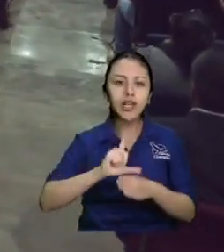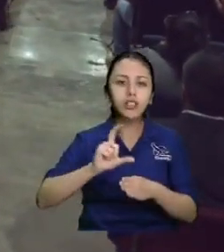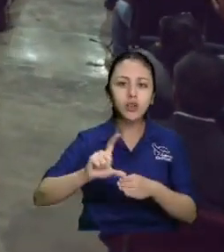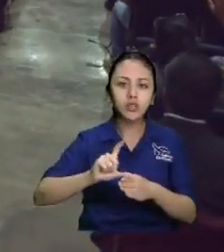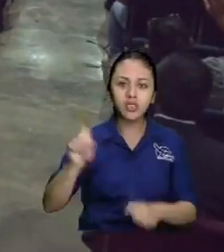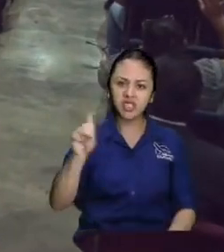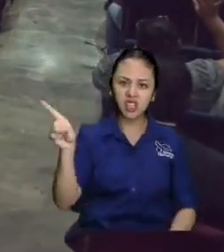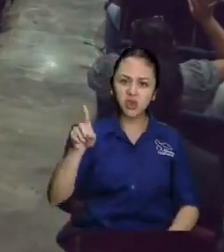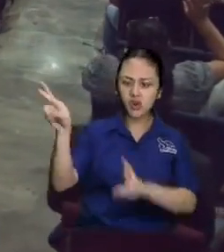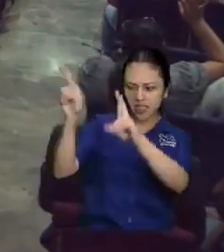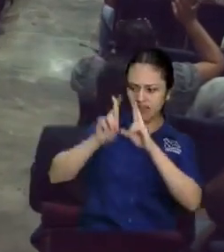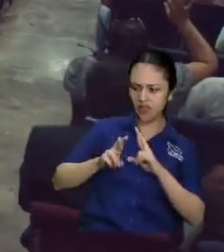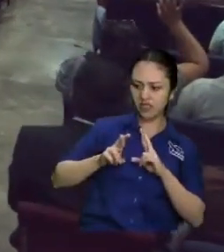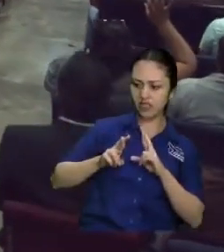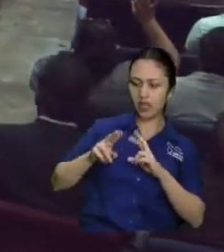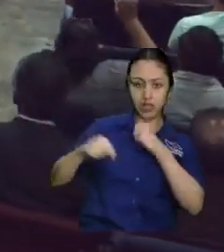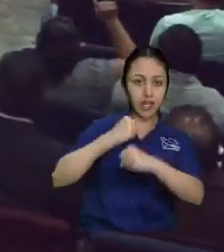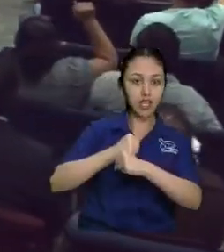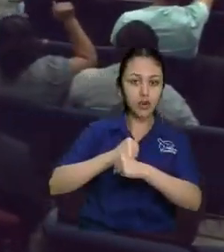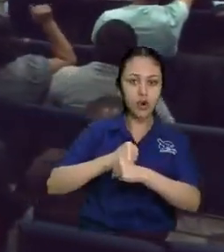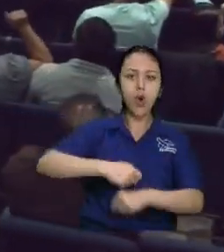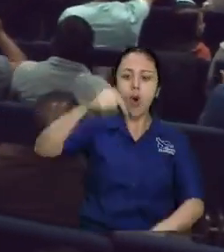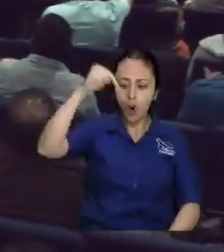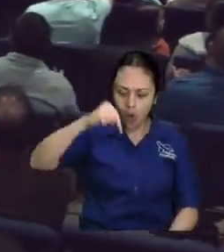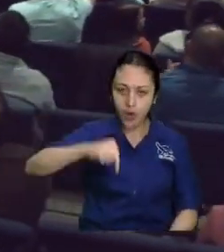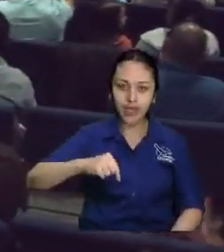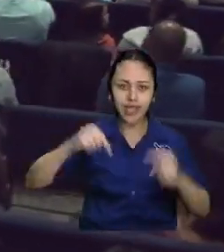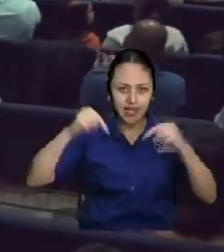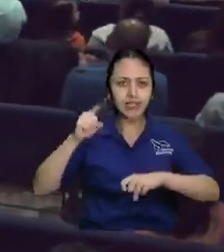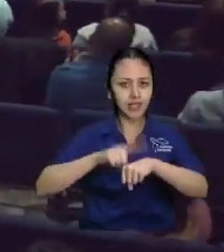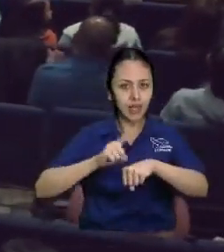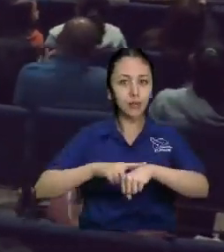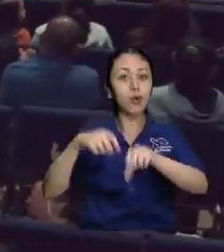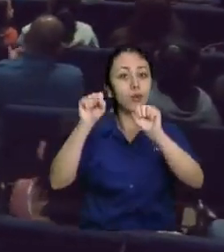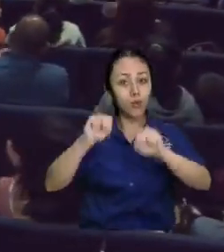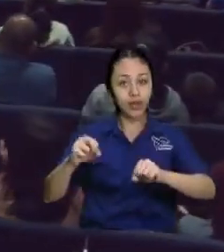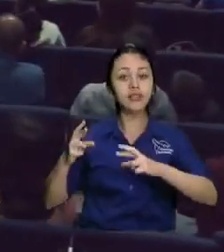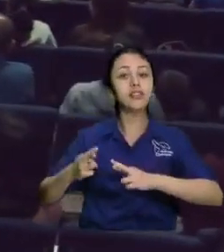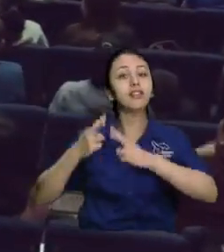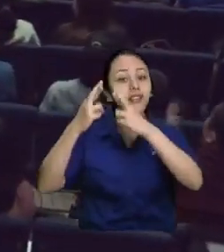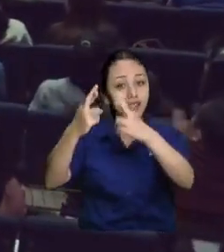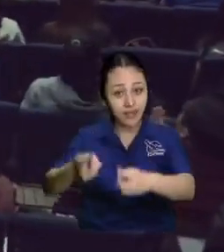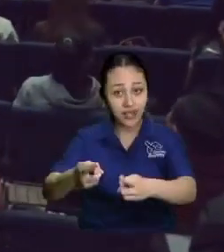puedes recibir en este momento. En este momento, así es Dios.